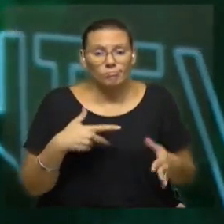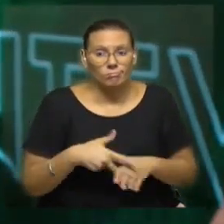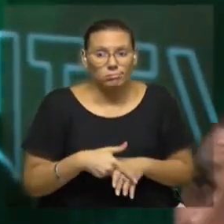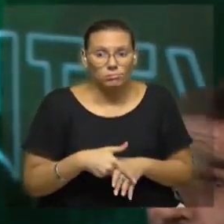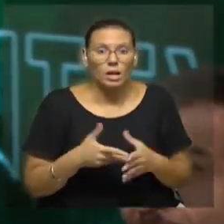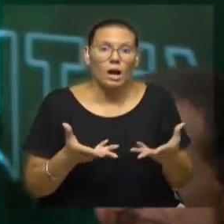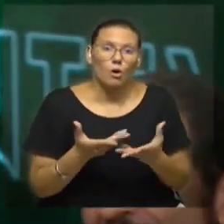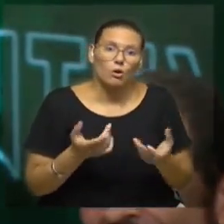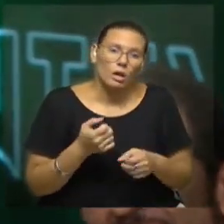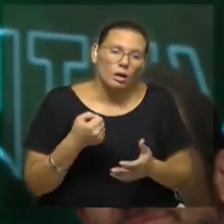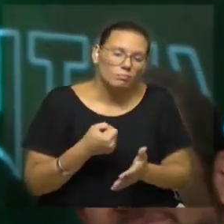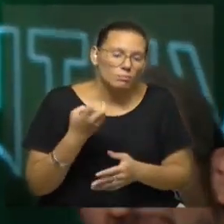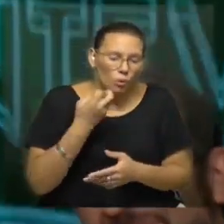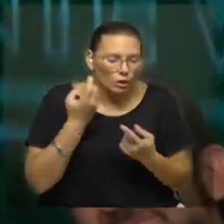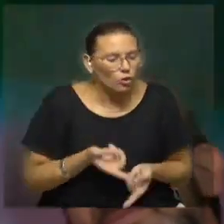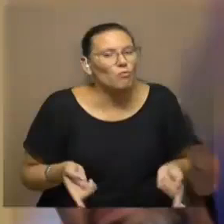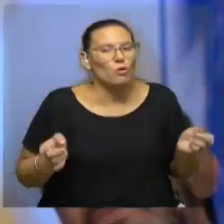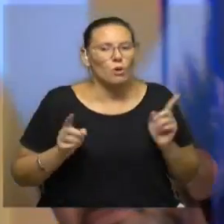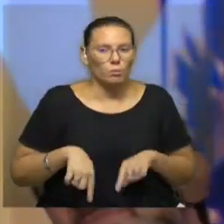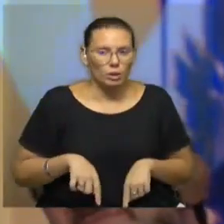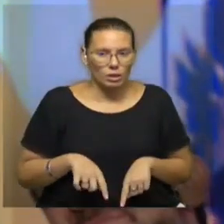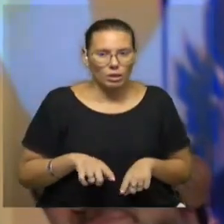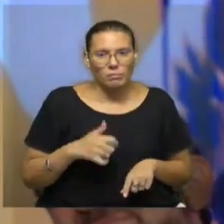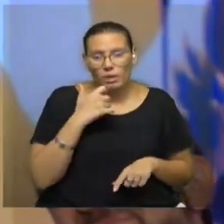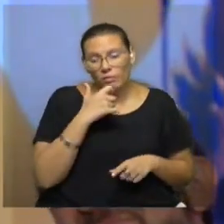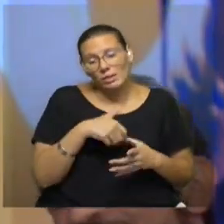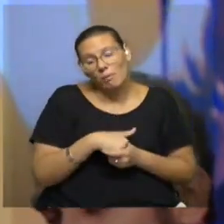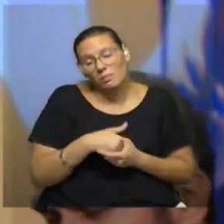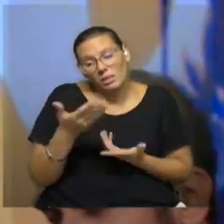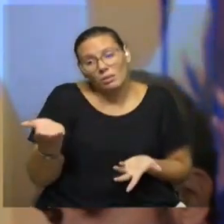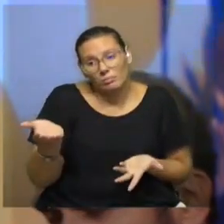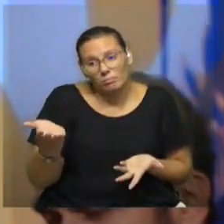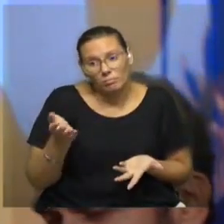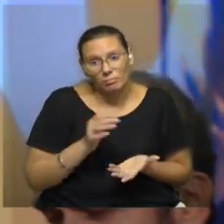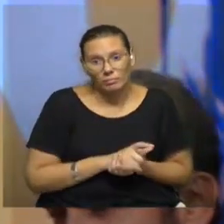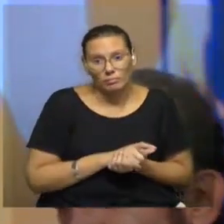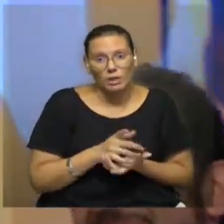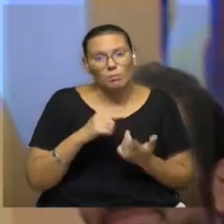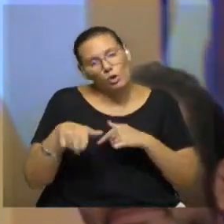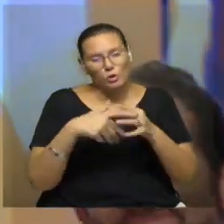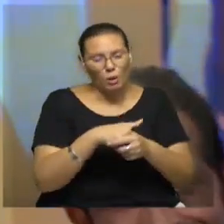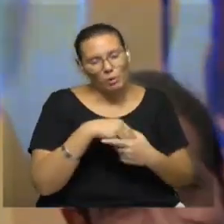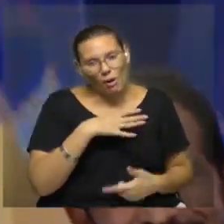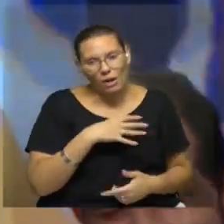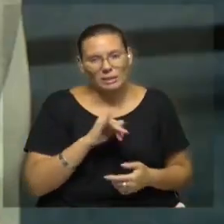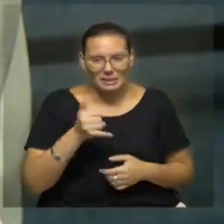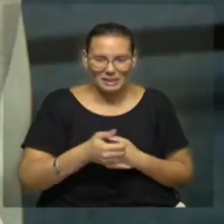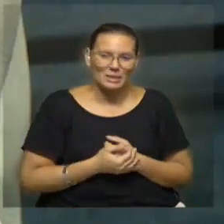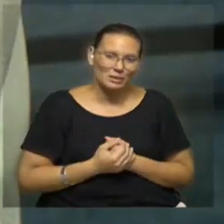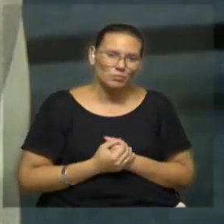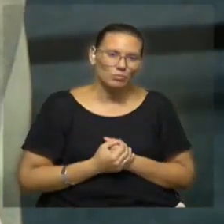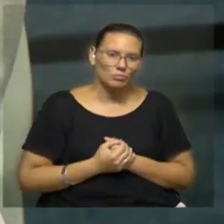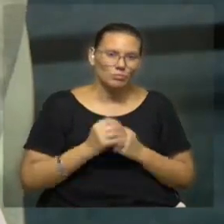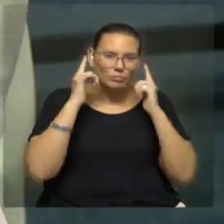ahora estamos tratando de retomarlo, ¿viste? Claro. Y ahí no tengo el amigo que también que... Claro. Pero tengo otro amigo. Claro que sí, y está de